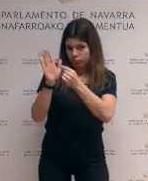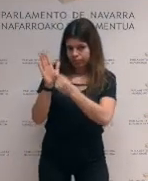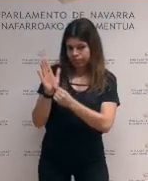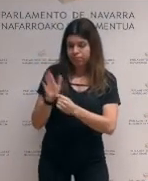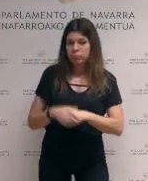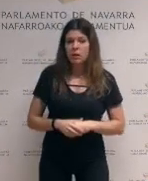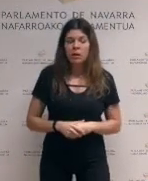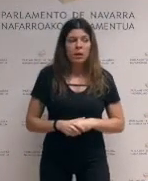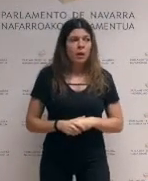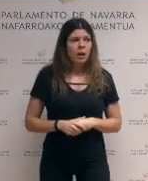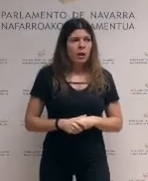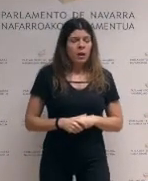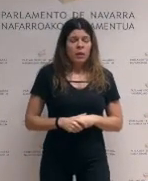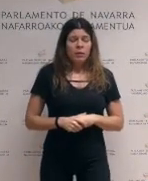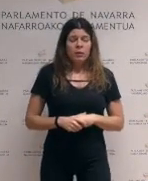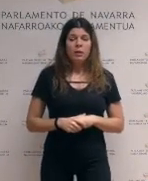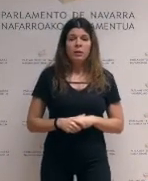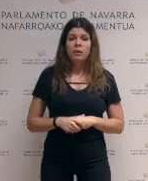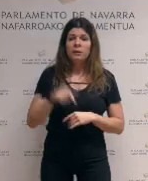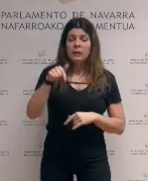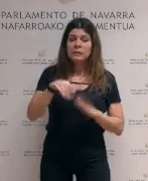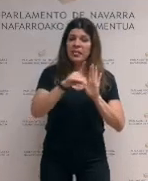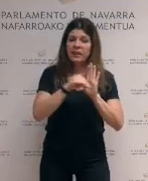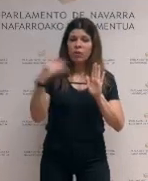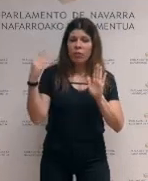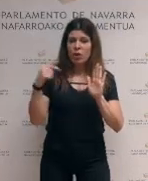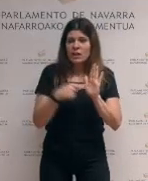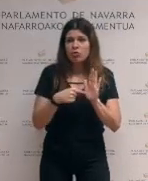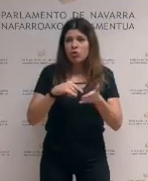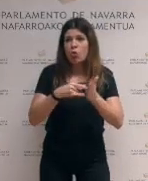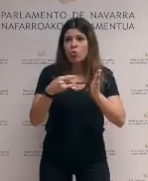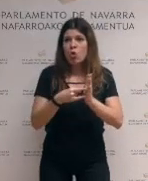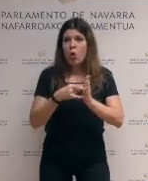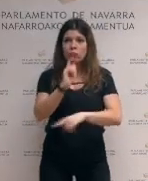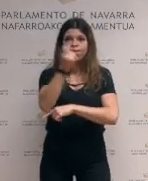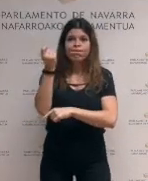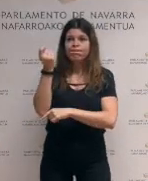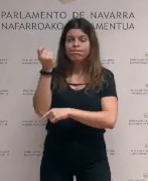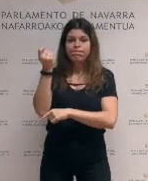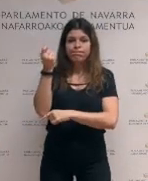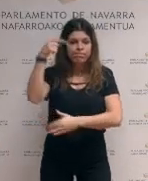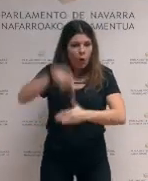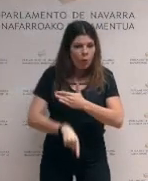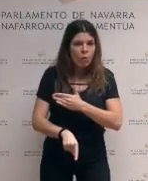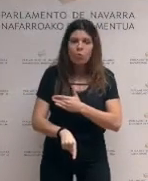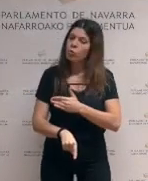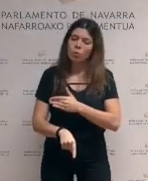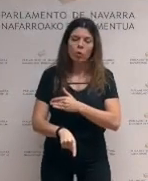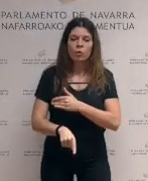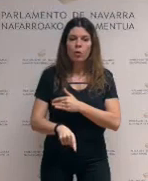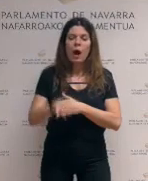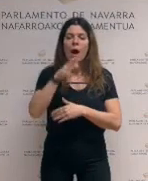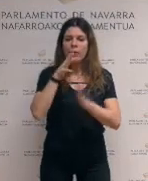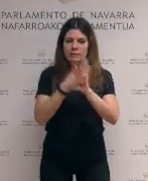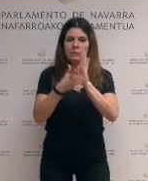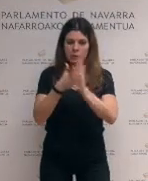No estamos de acuerdo con que este decreto foral sea la solución al problema de fondo de las farmacias y ahora paso a explicar un poco qué